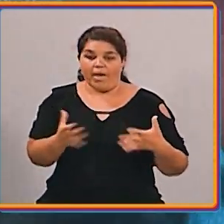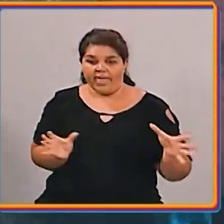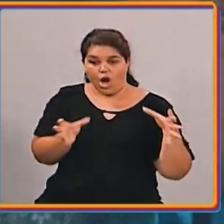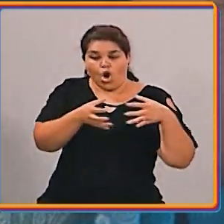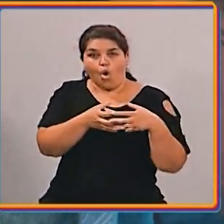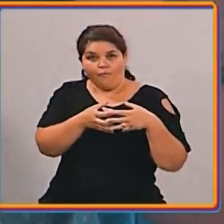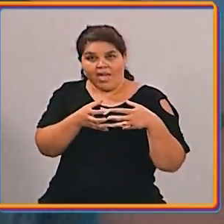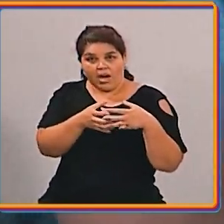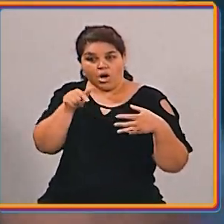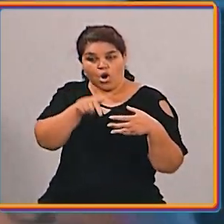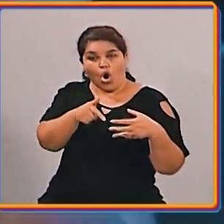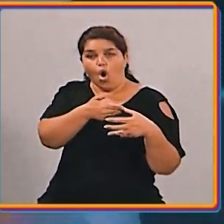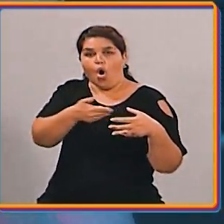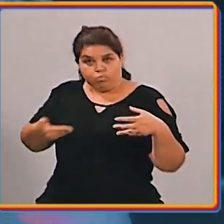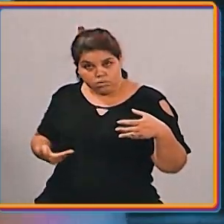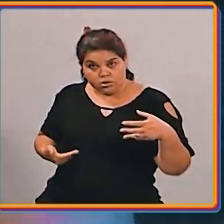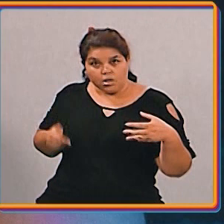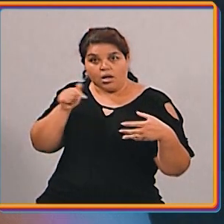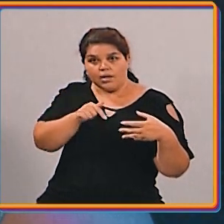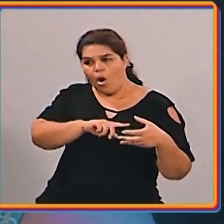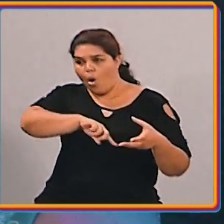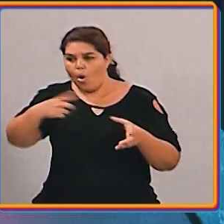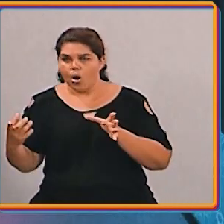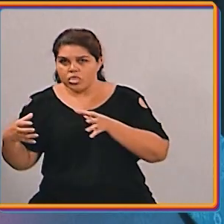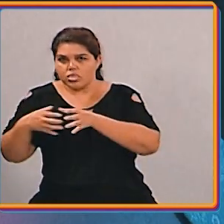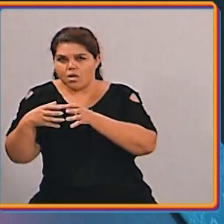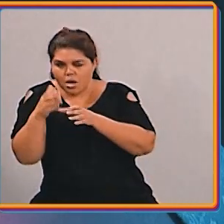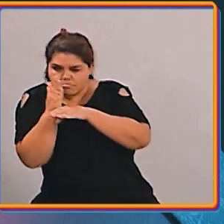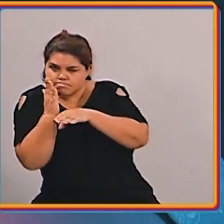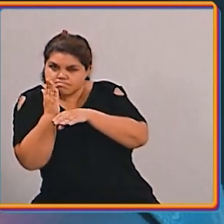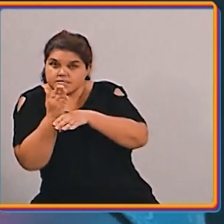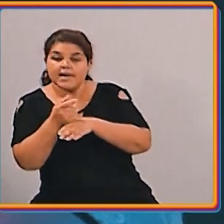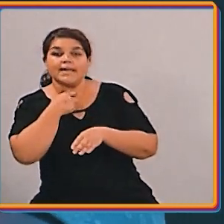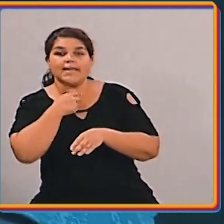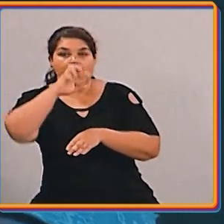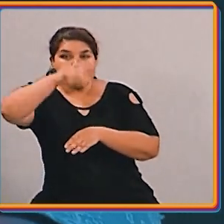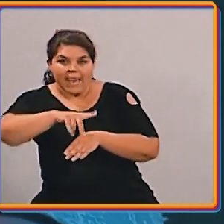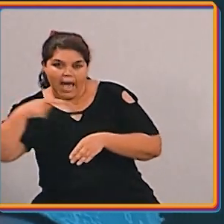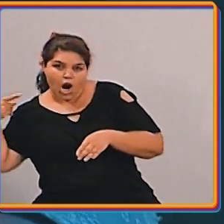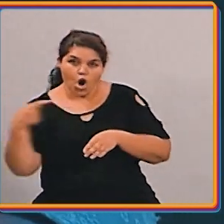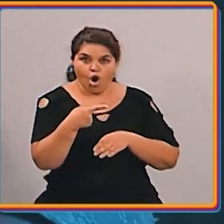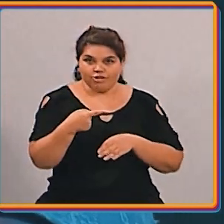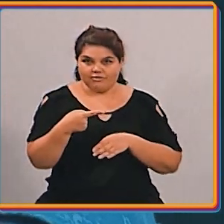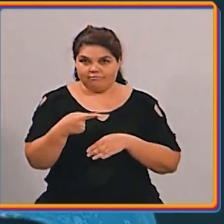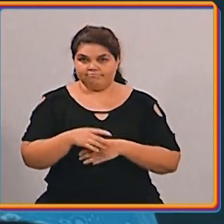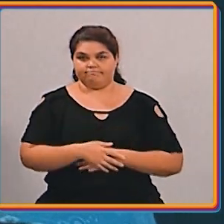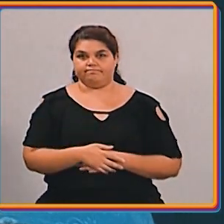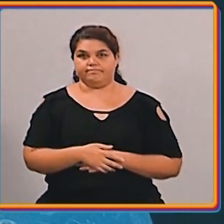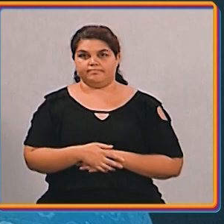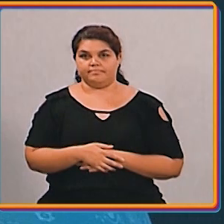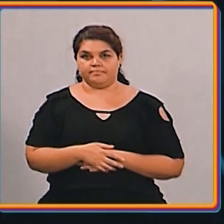de la Resistencia que busca derrotar a un gobierno tirano o espía del imperio que intentará sabotear los planes de la